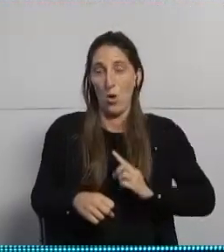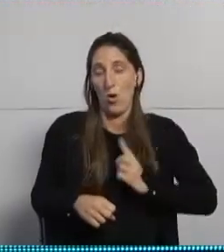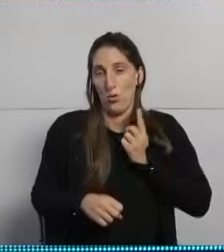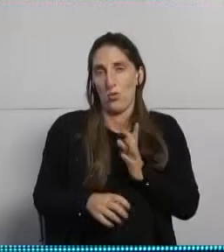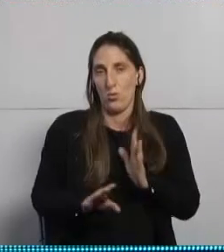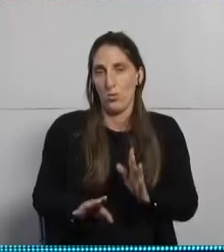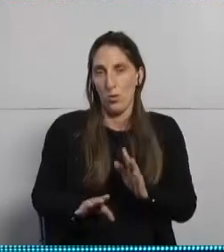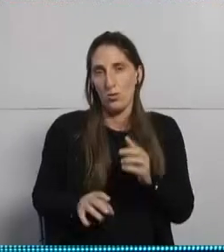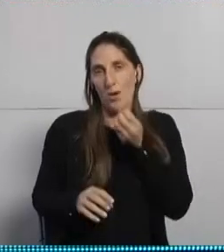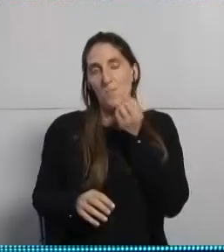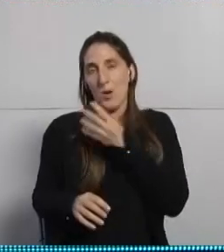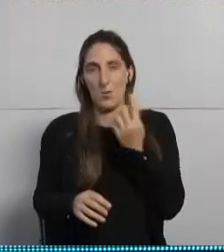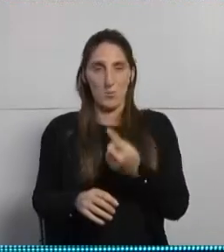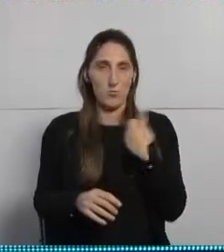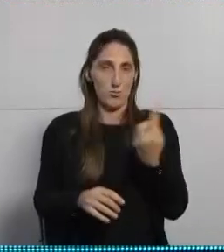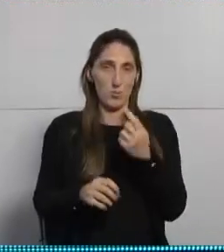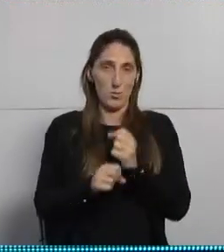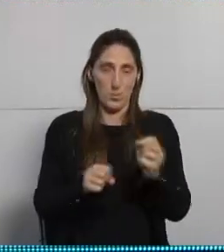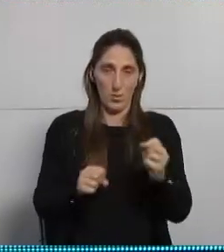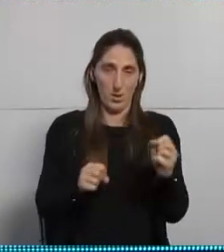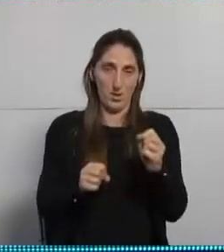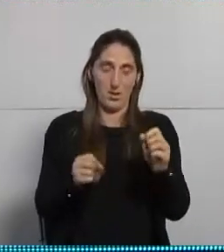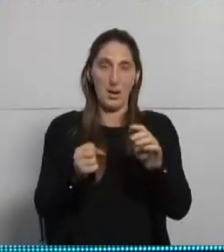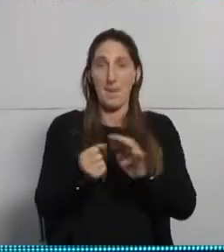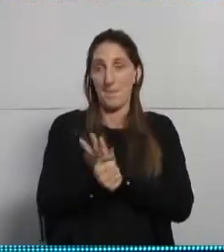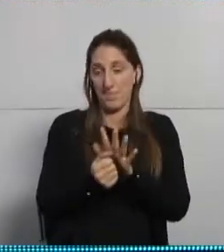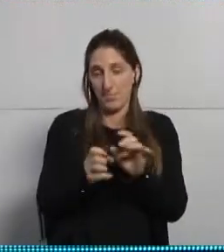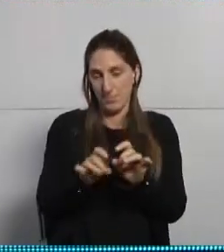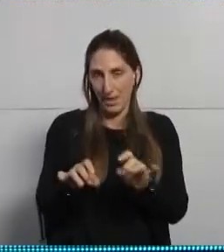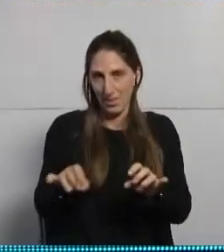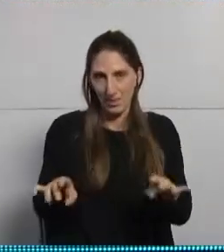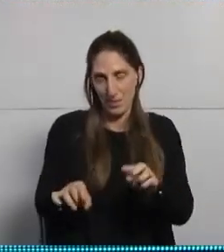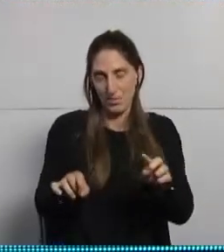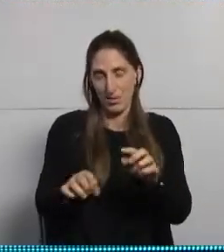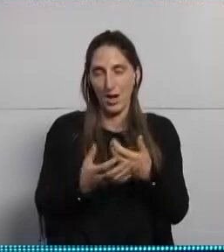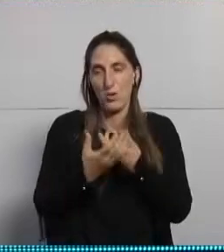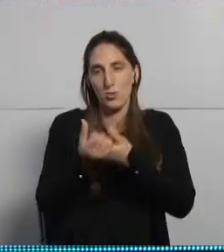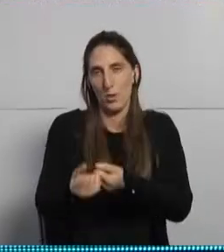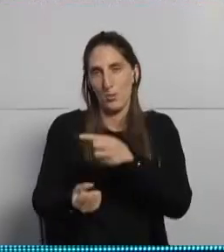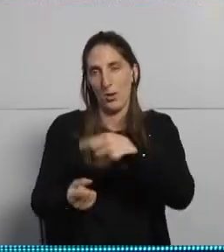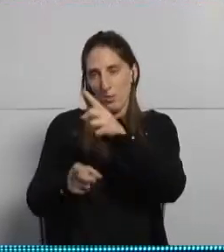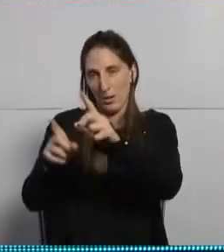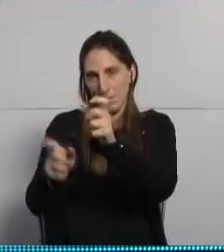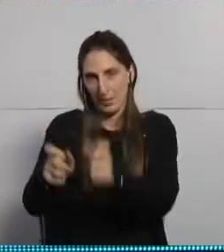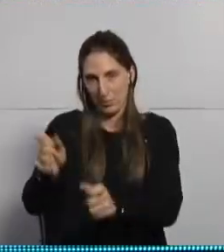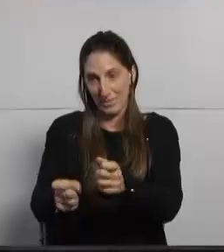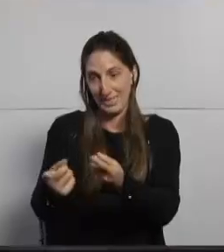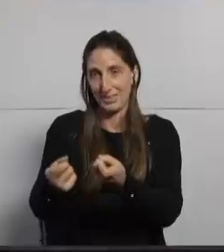poco también fue bueno para nosotros para poder sobrellevar la pandemia, saber que estamos haciendo algo para ayudar a la gente que lo necesitaba.